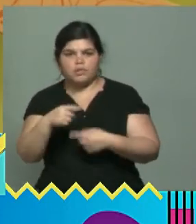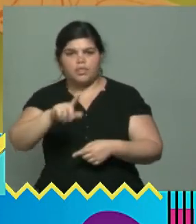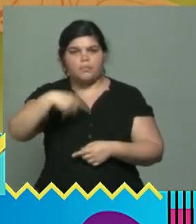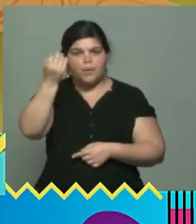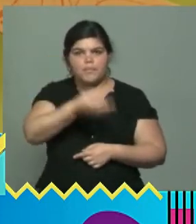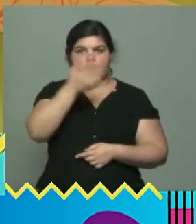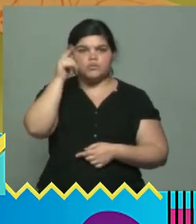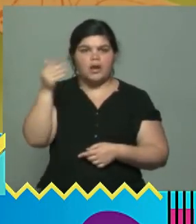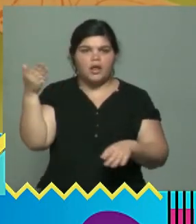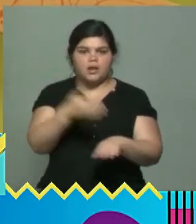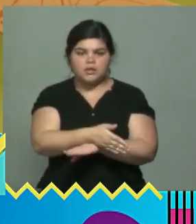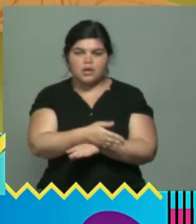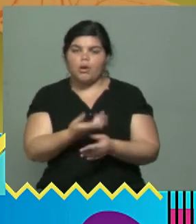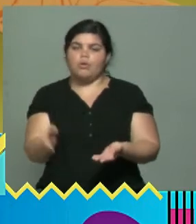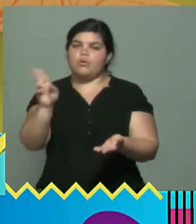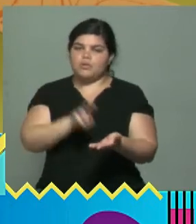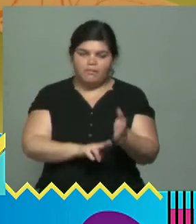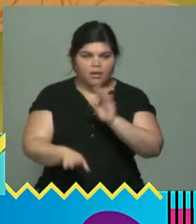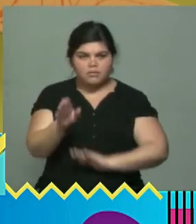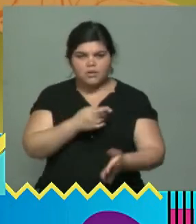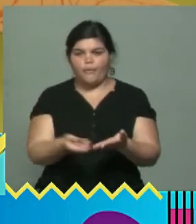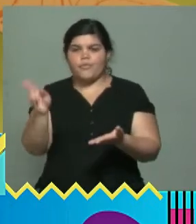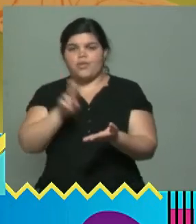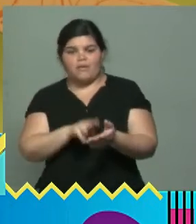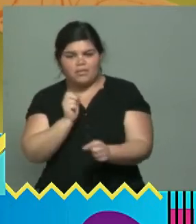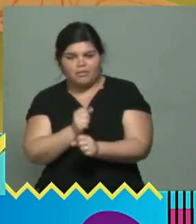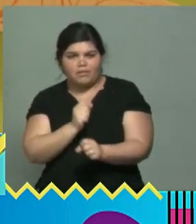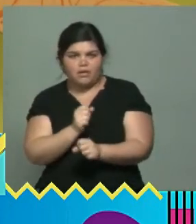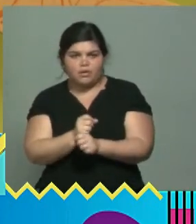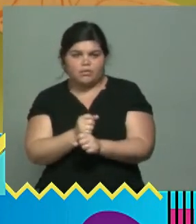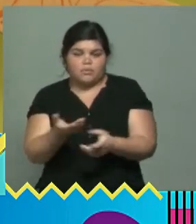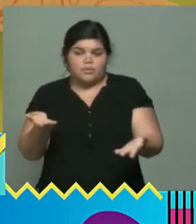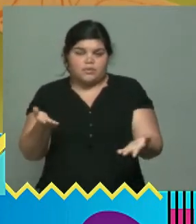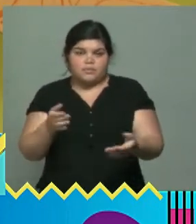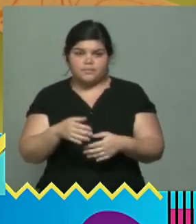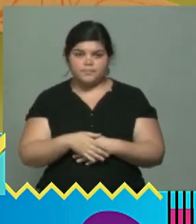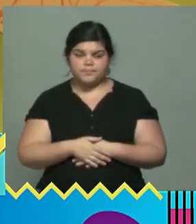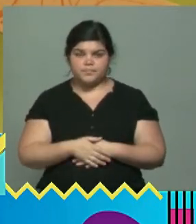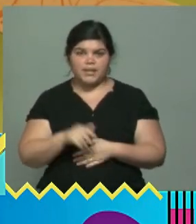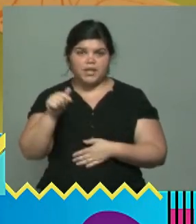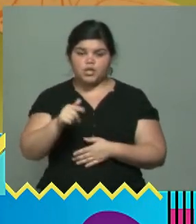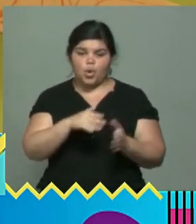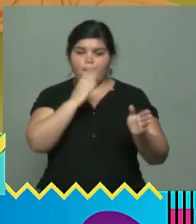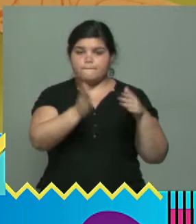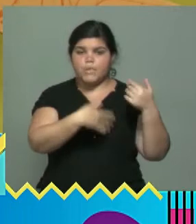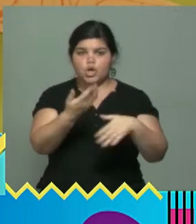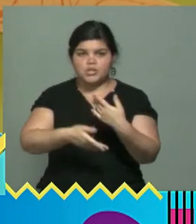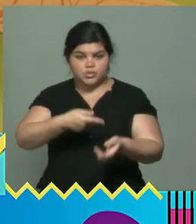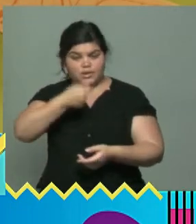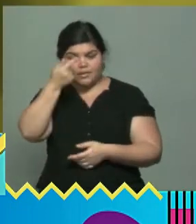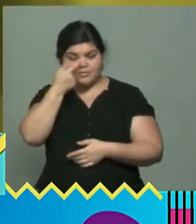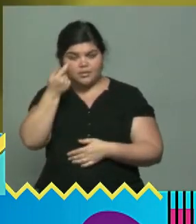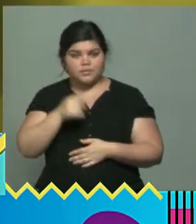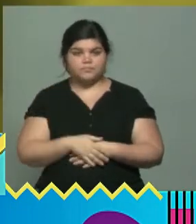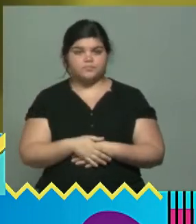ingresan, hay que volver a hacer el caminito, hay que volver a trabajar, pero bueno, estamos en un proceso bastante interesante.